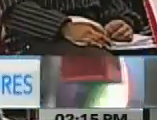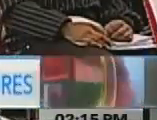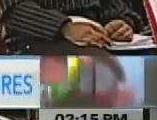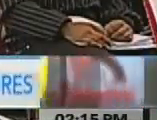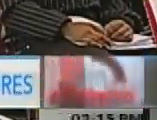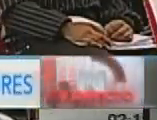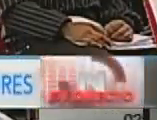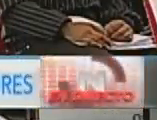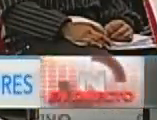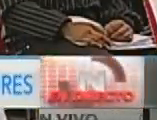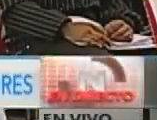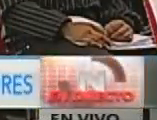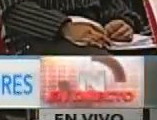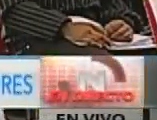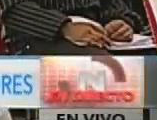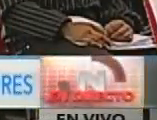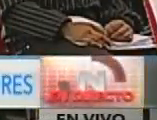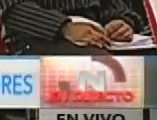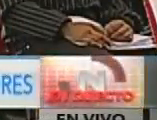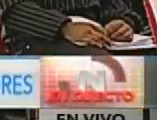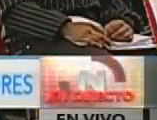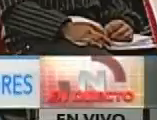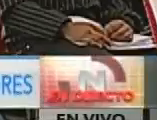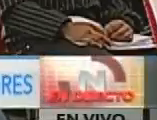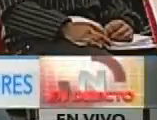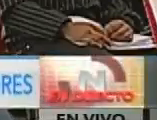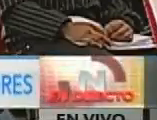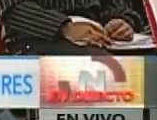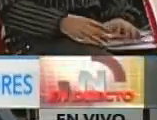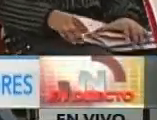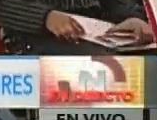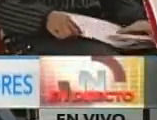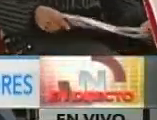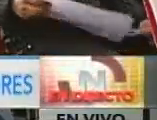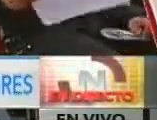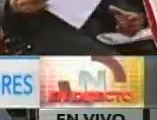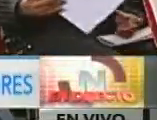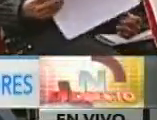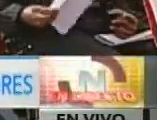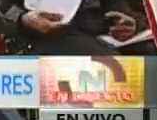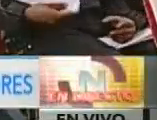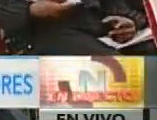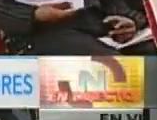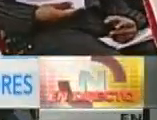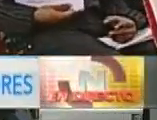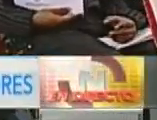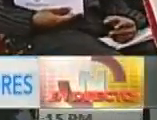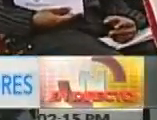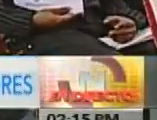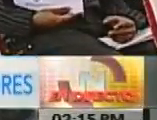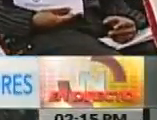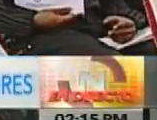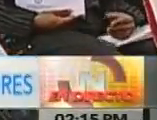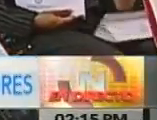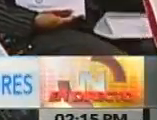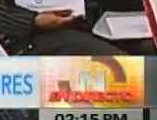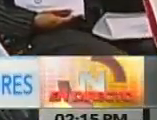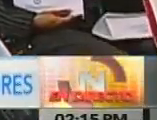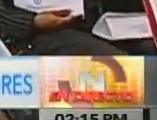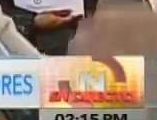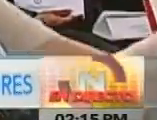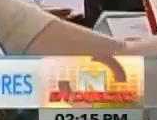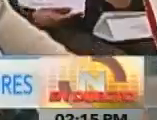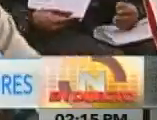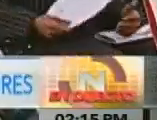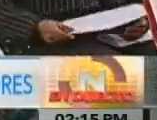siempre nos pone el compañero Héctor, que si un profesor falta clase y los estudiantes no tienen, el preparador mismo le puede dar clase al